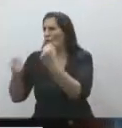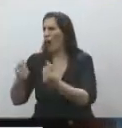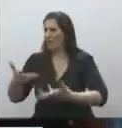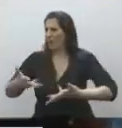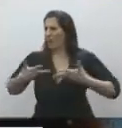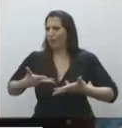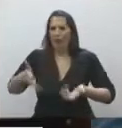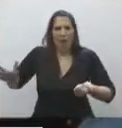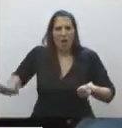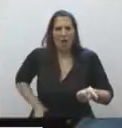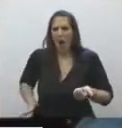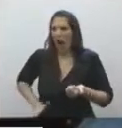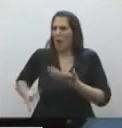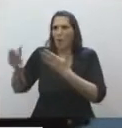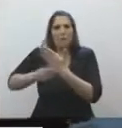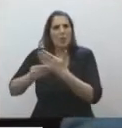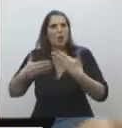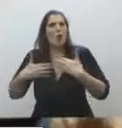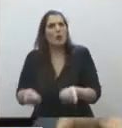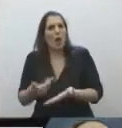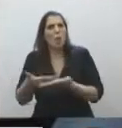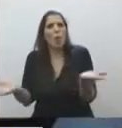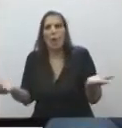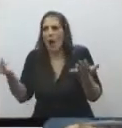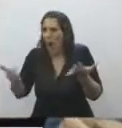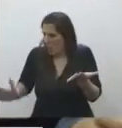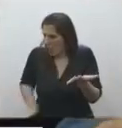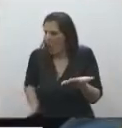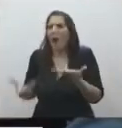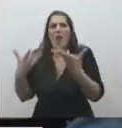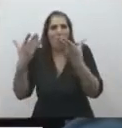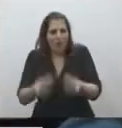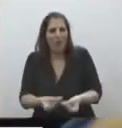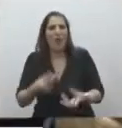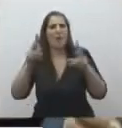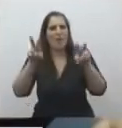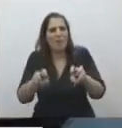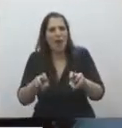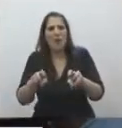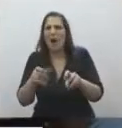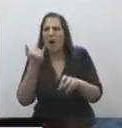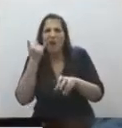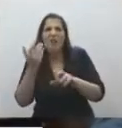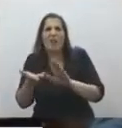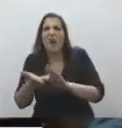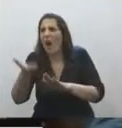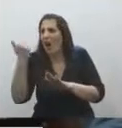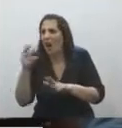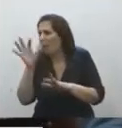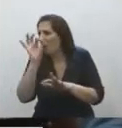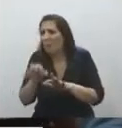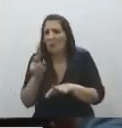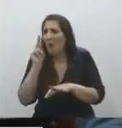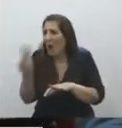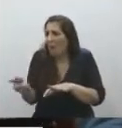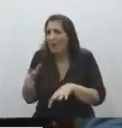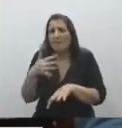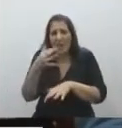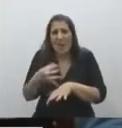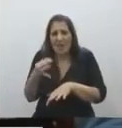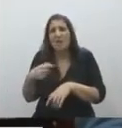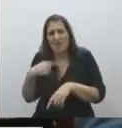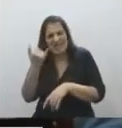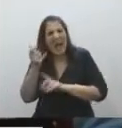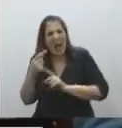un compromiso. Muchísima gente ya lo tiene y otros tenemos que sumarnos, ¿no? Sí. Bien, Cristina,